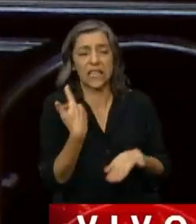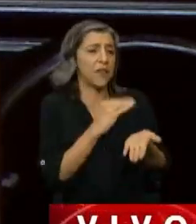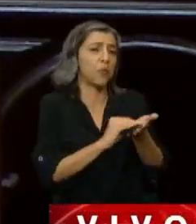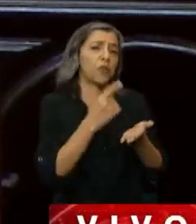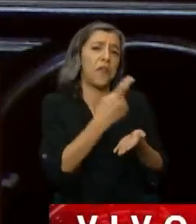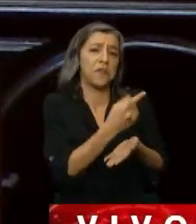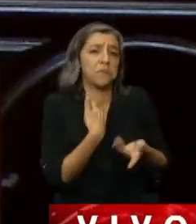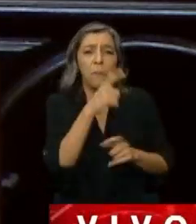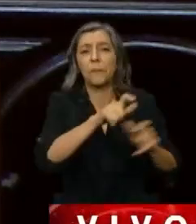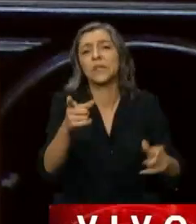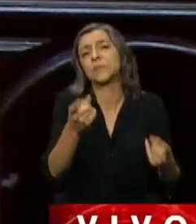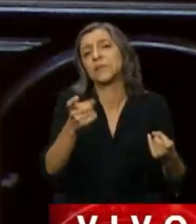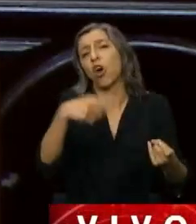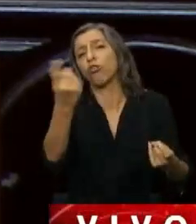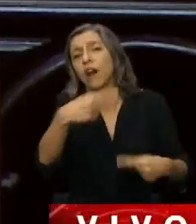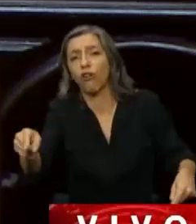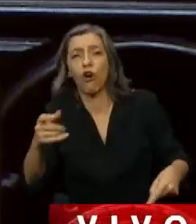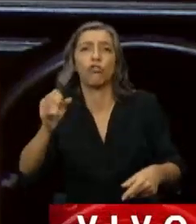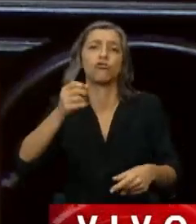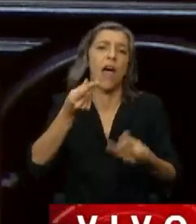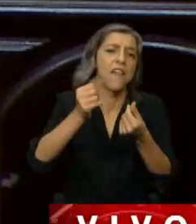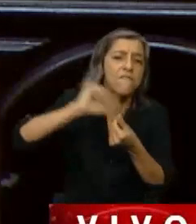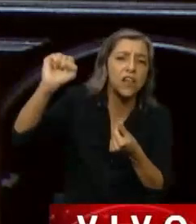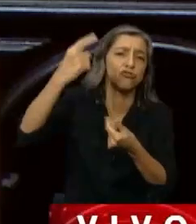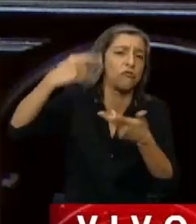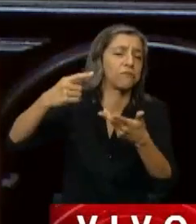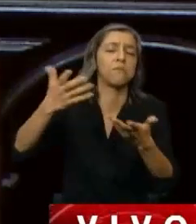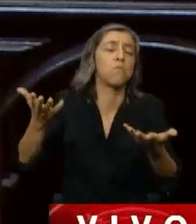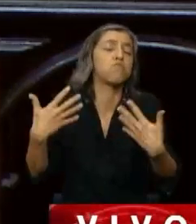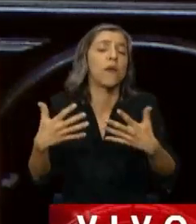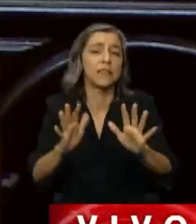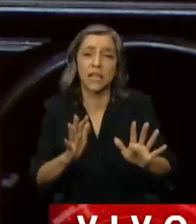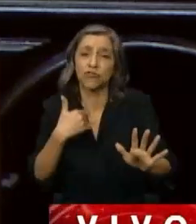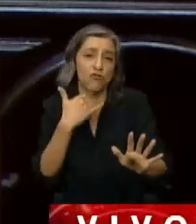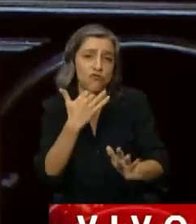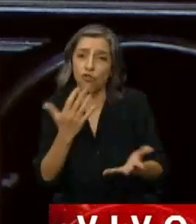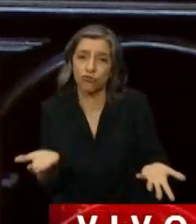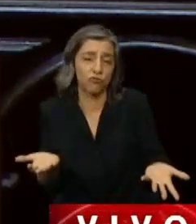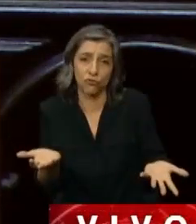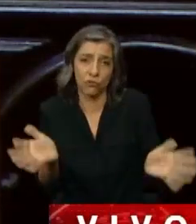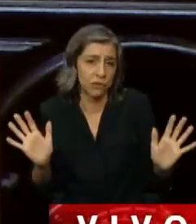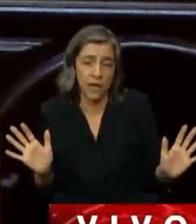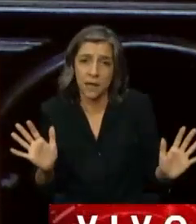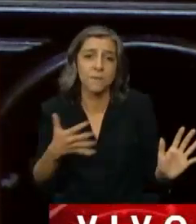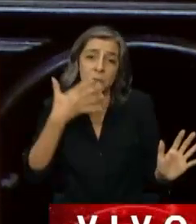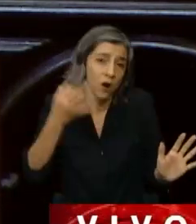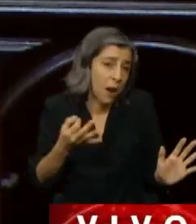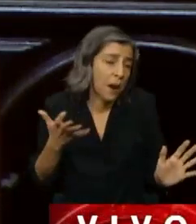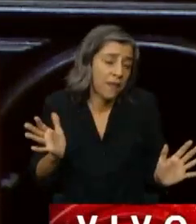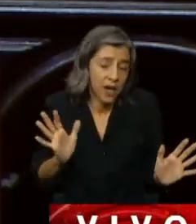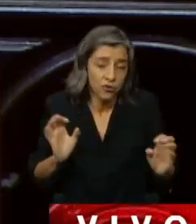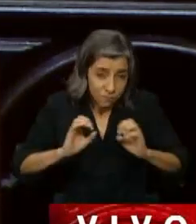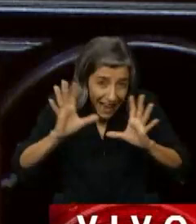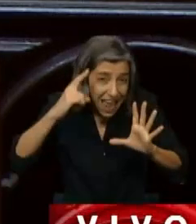con la inflación, van por el lado de otros factores. Y puede ser, es probable. Lo que sí también tengo muy en claro,